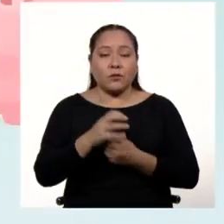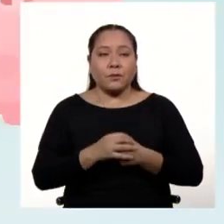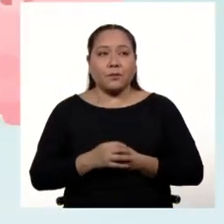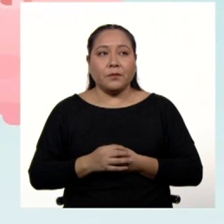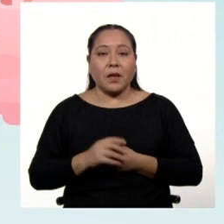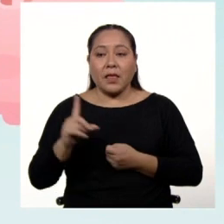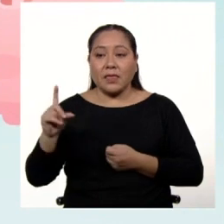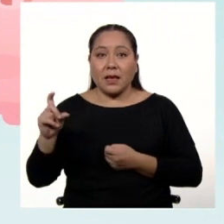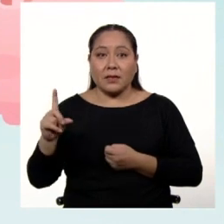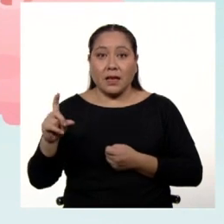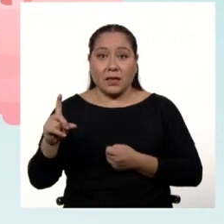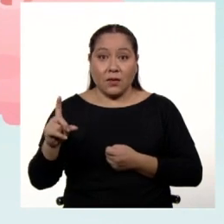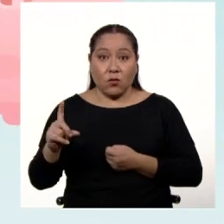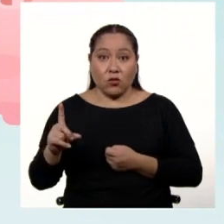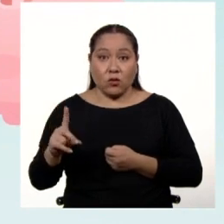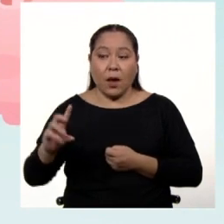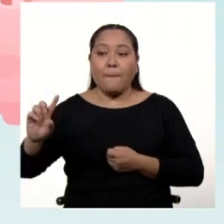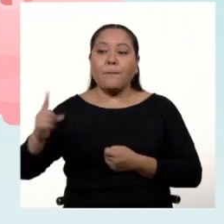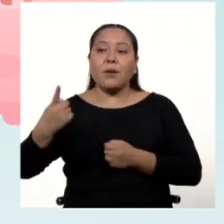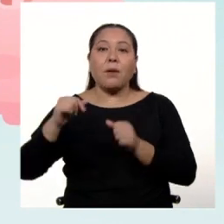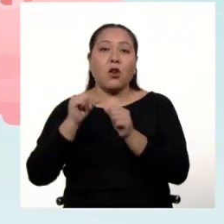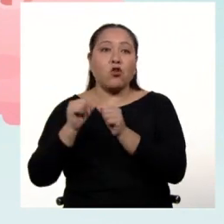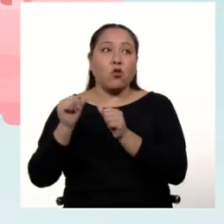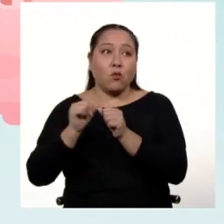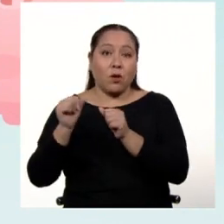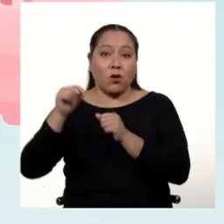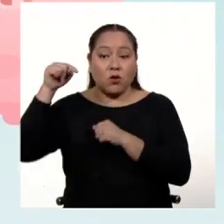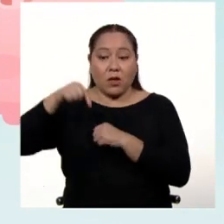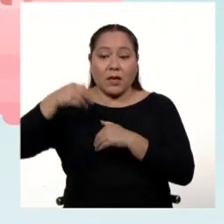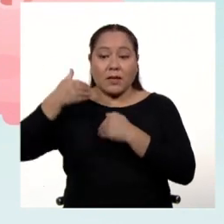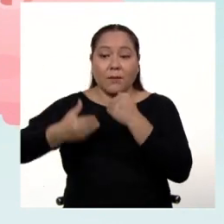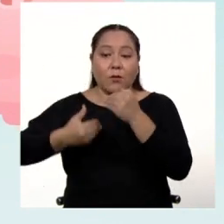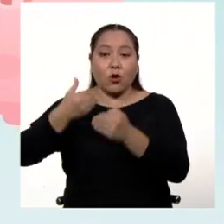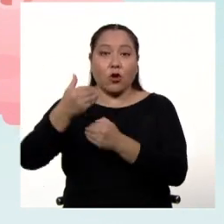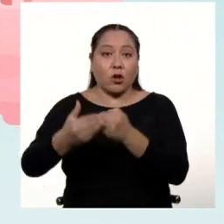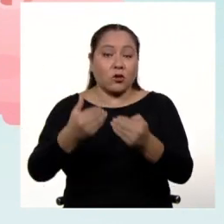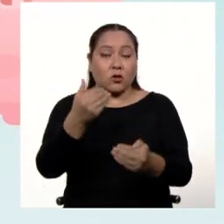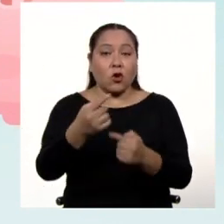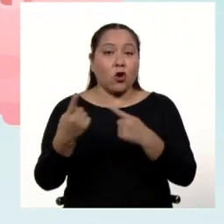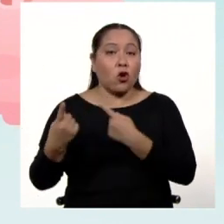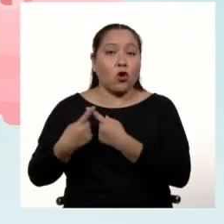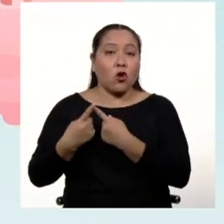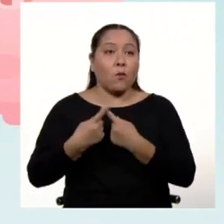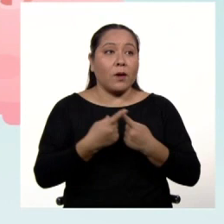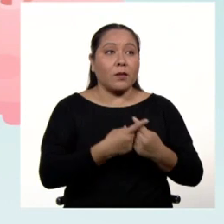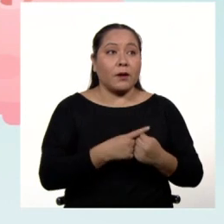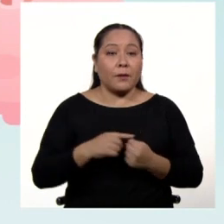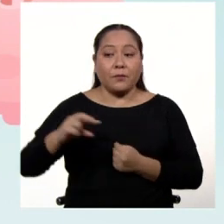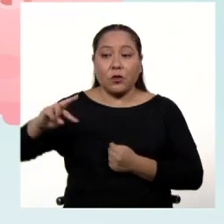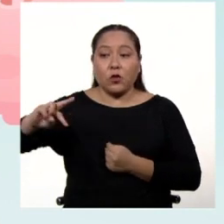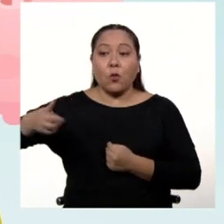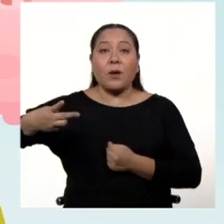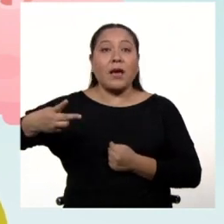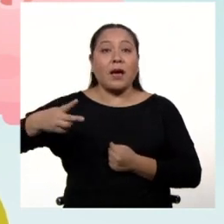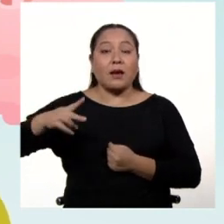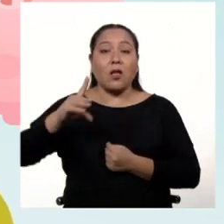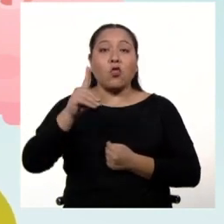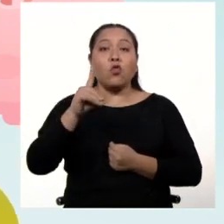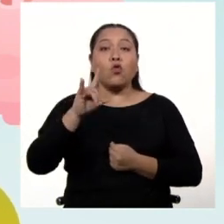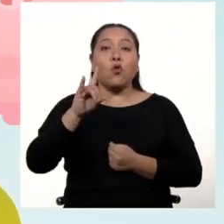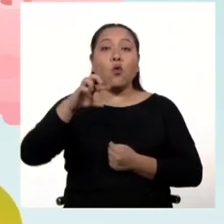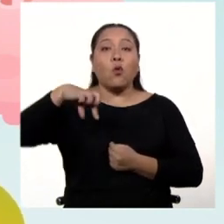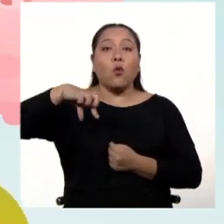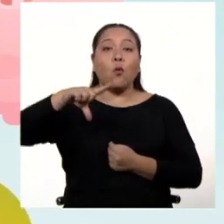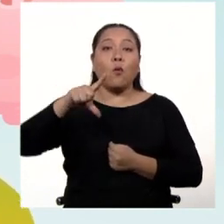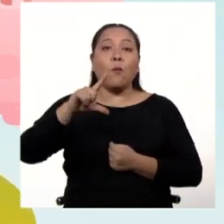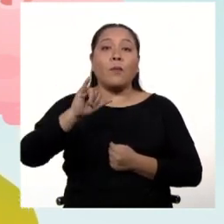10 céntimos sería el primer término de la progresión geométrica. Duplicando significa que cada